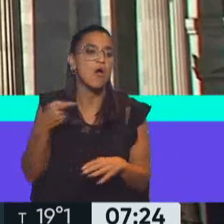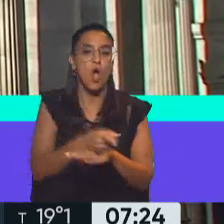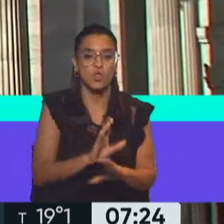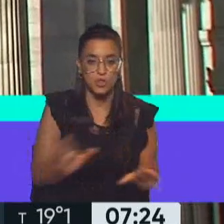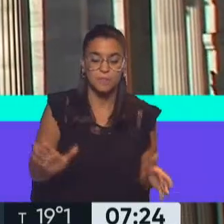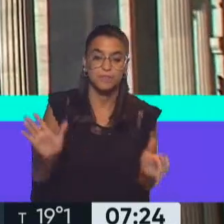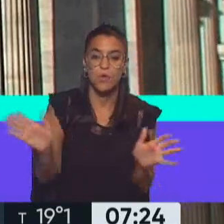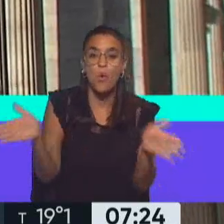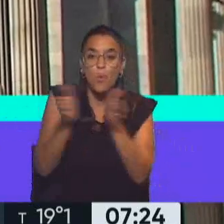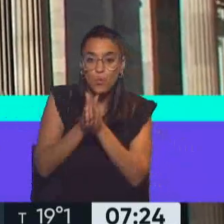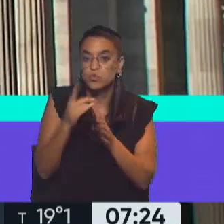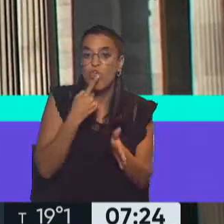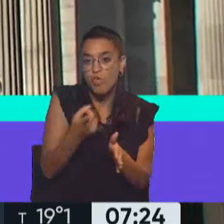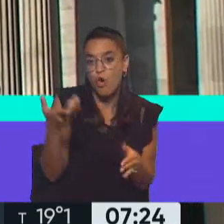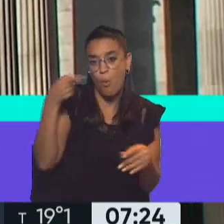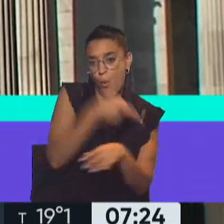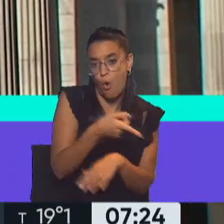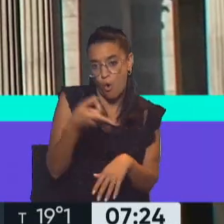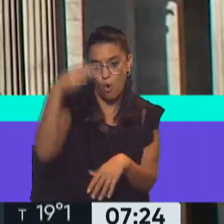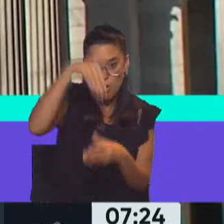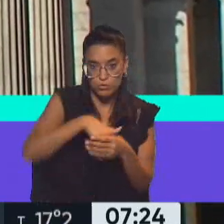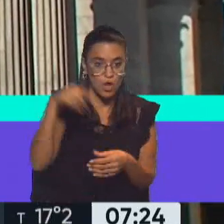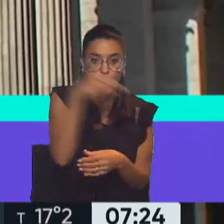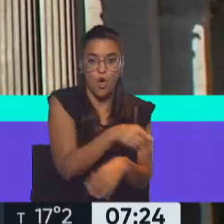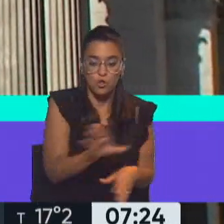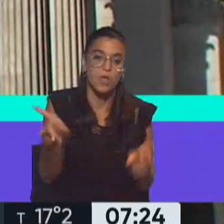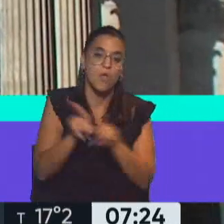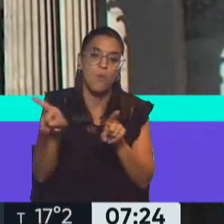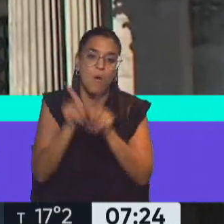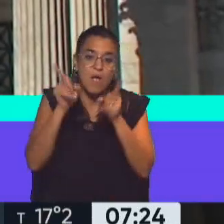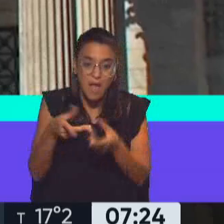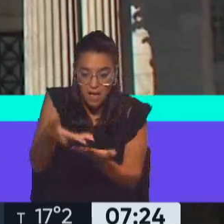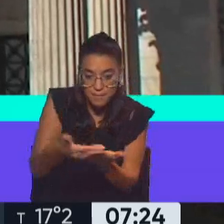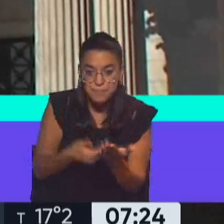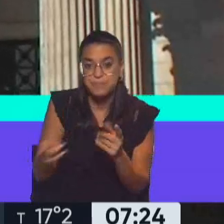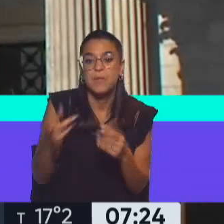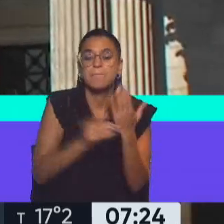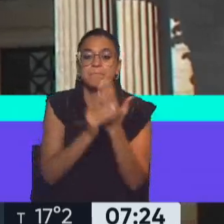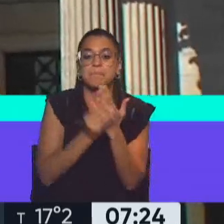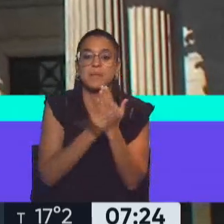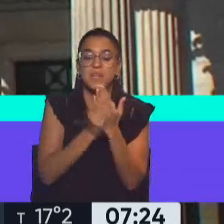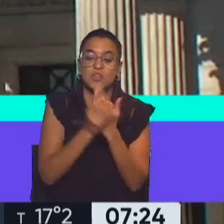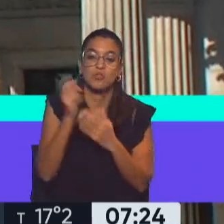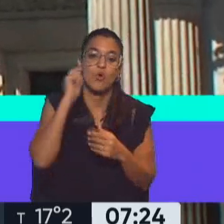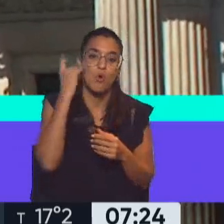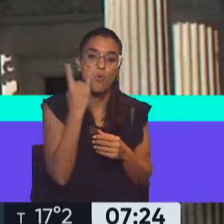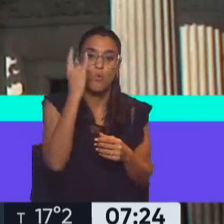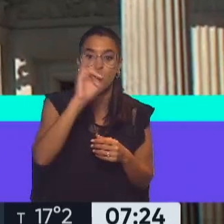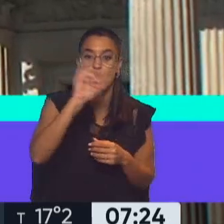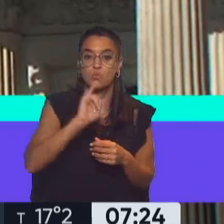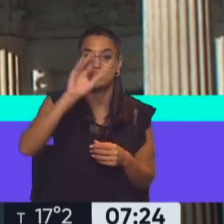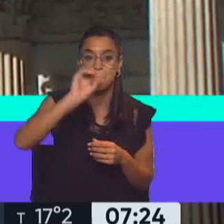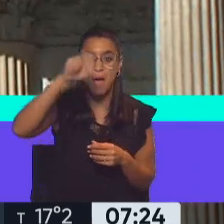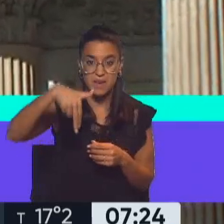ya ha manifestado que van a votar en contra de este presupuesto, tal así como lo ha presentado el ministro de la cartera económica, decimos Martín